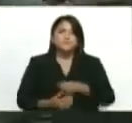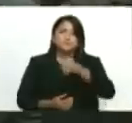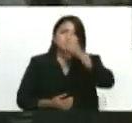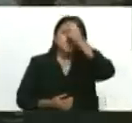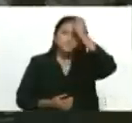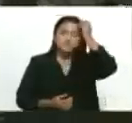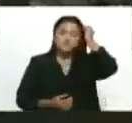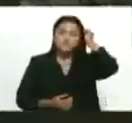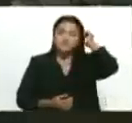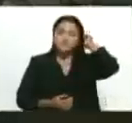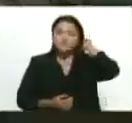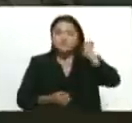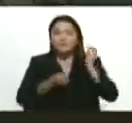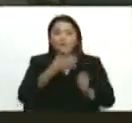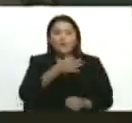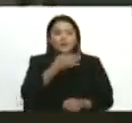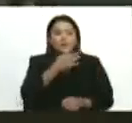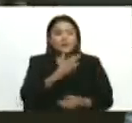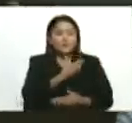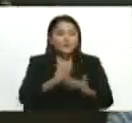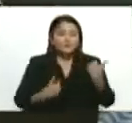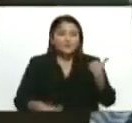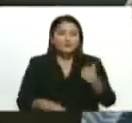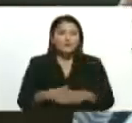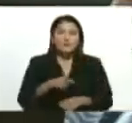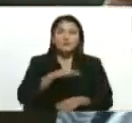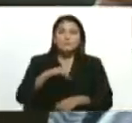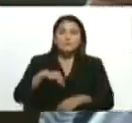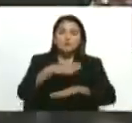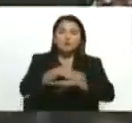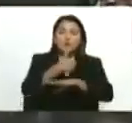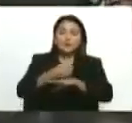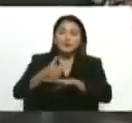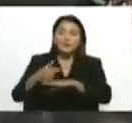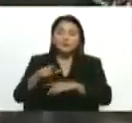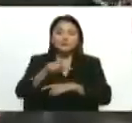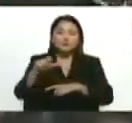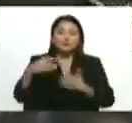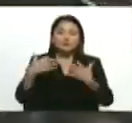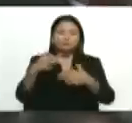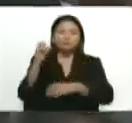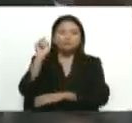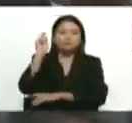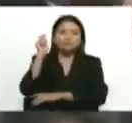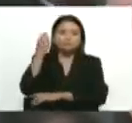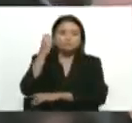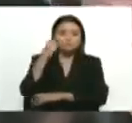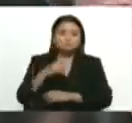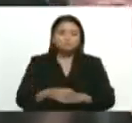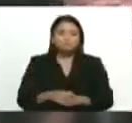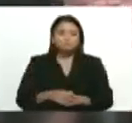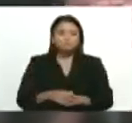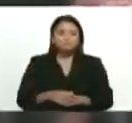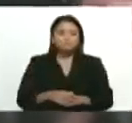Buenas tardes, presidente, miembro de la Junta Directiva, colegas parlamentarios y parlamentarias, medios de comunicación, pueblo de